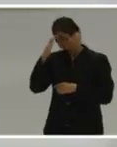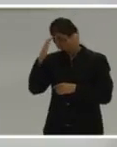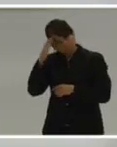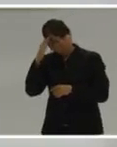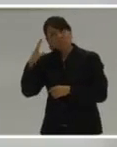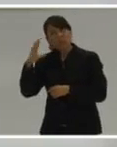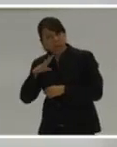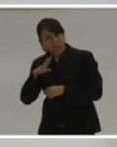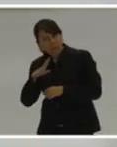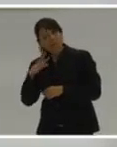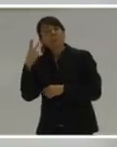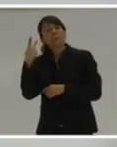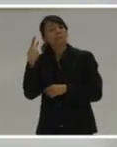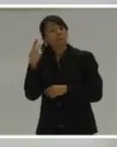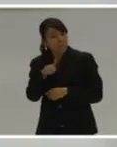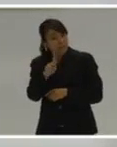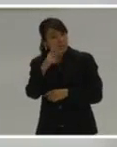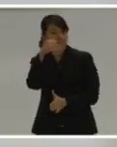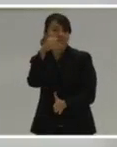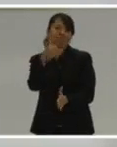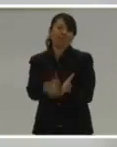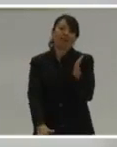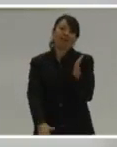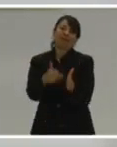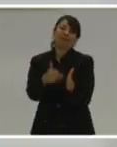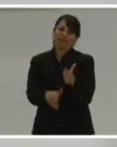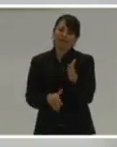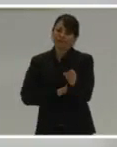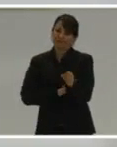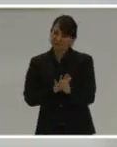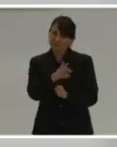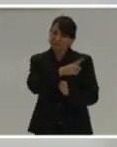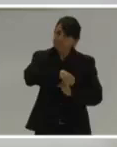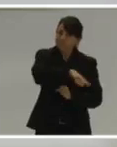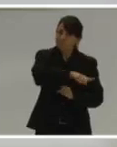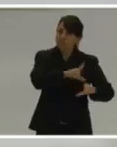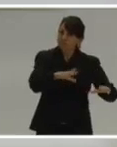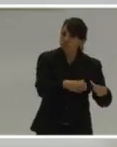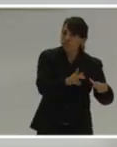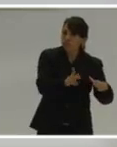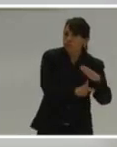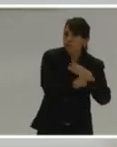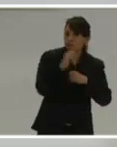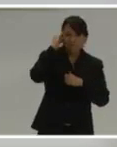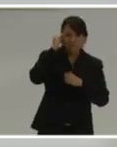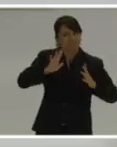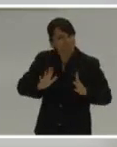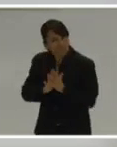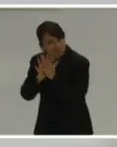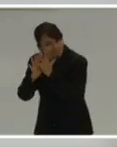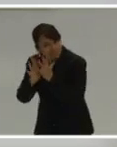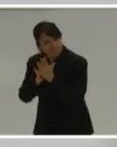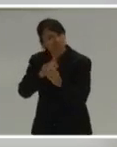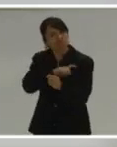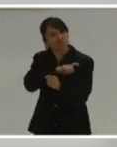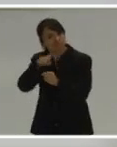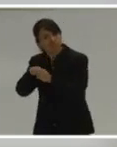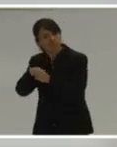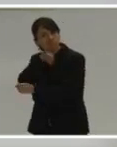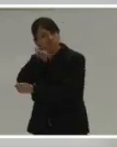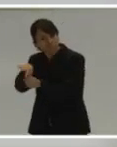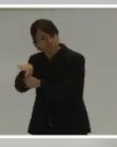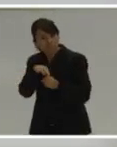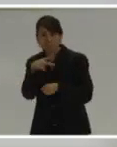la participación política de los pueblos indígenas en base a sus normas,